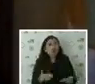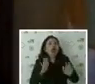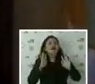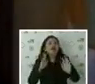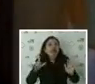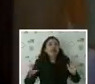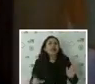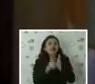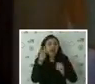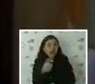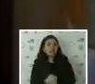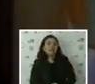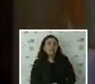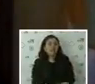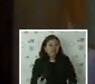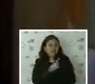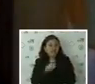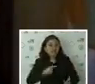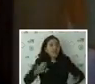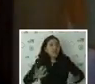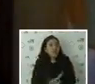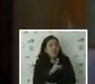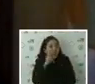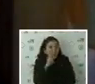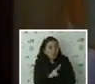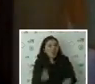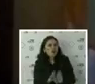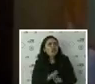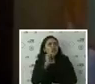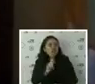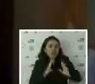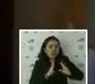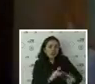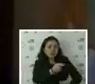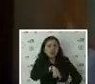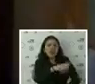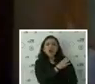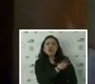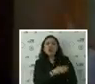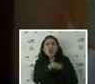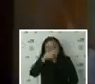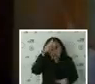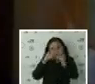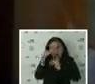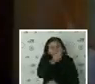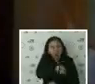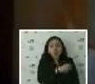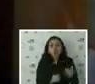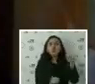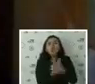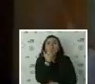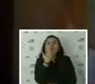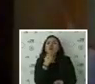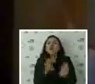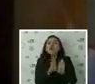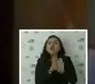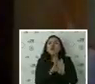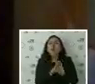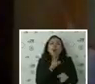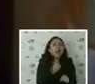pandemia. Esto deviene a una nueva mirada respecto a la formación, por supuesto, de sus hijos, porque ellos se descubren, aunque